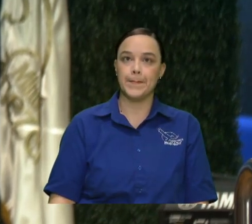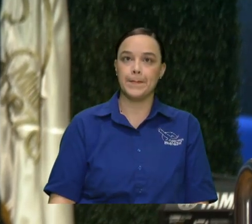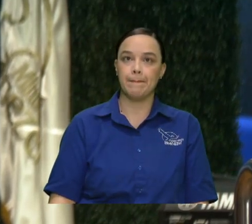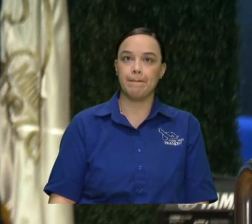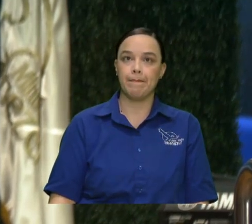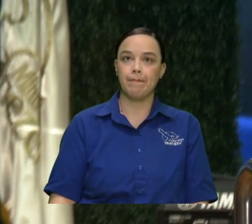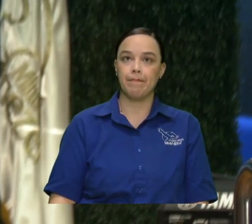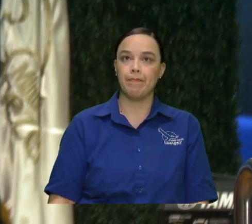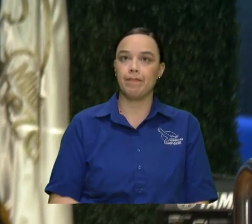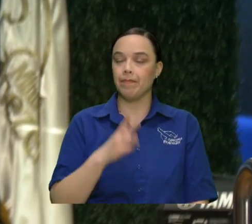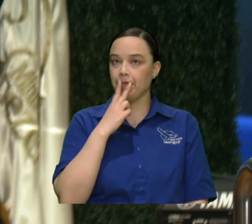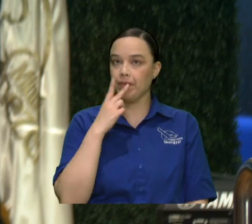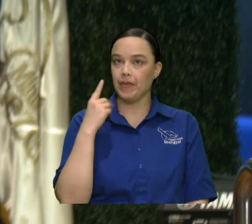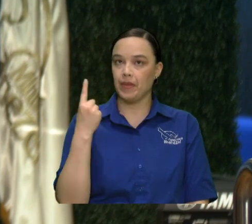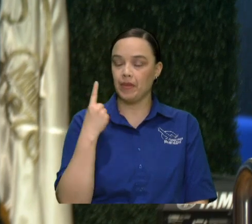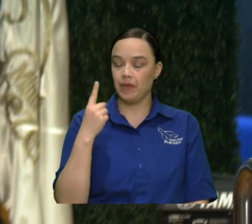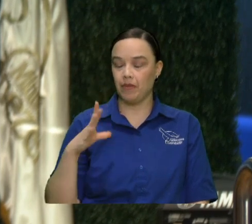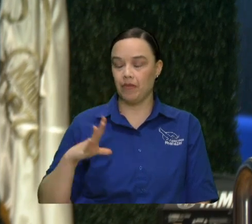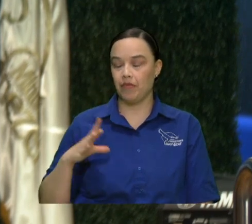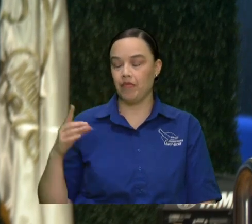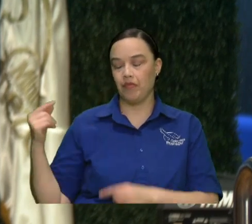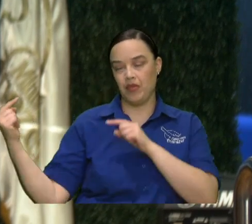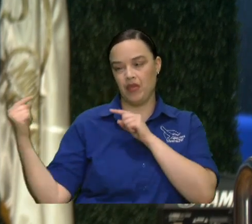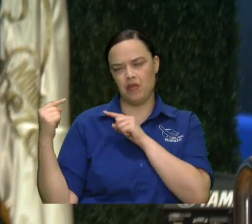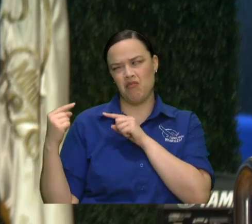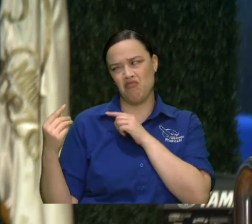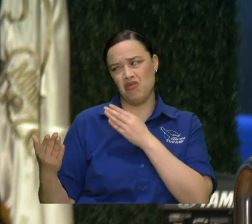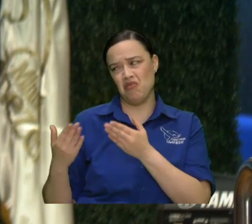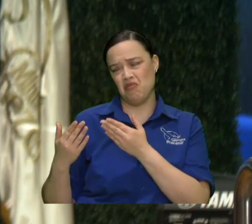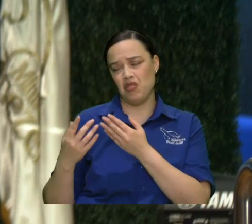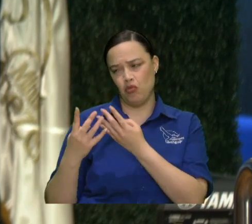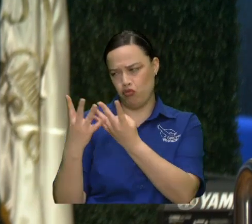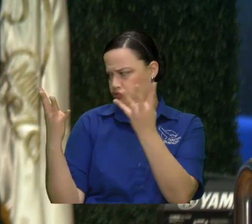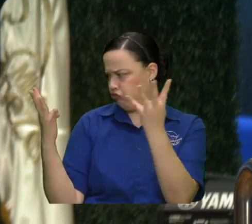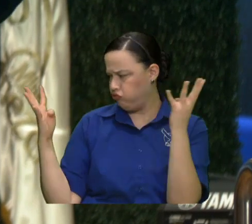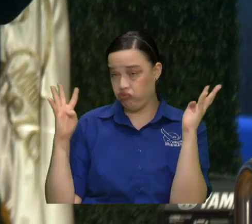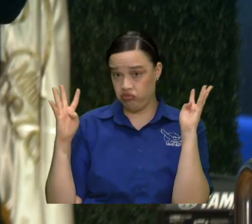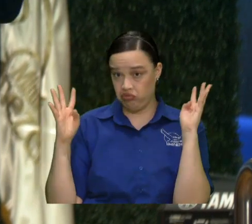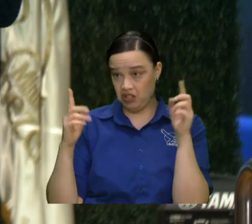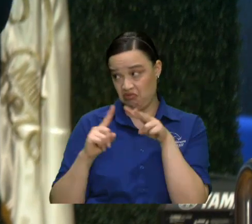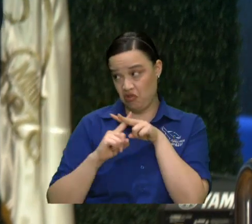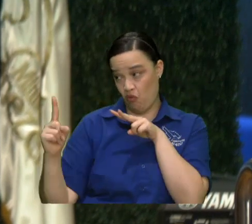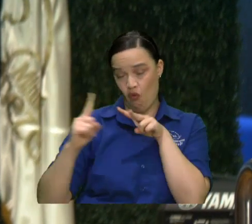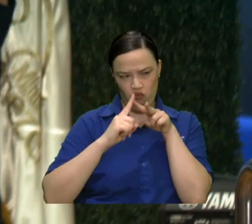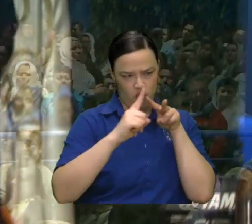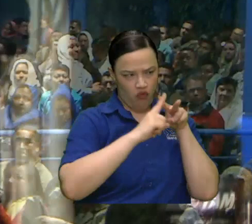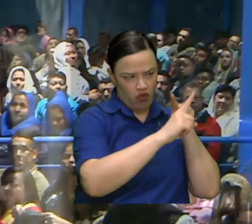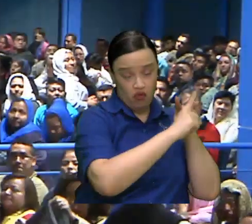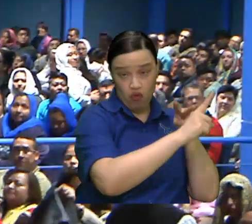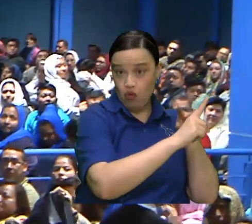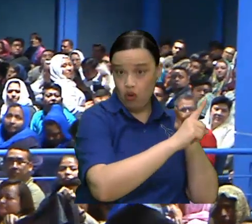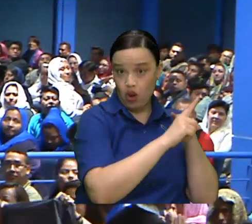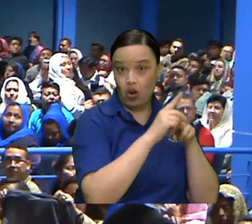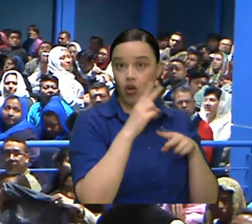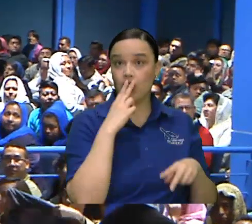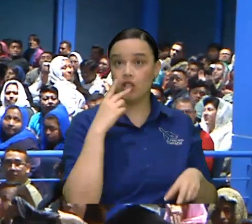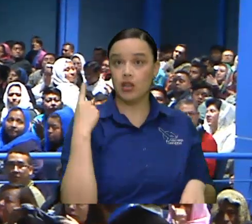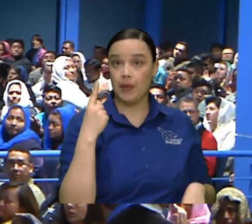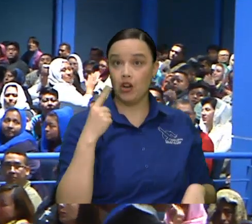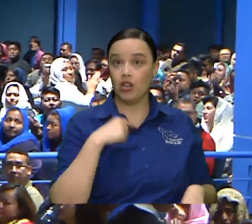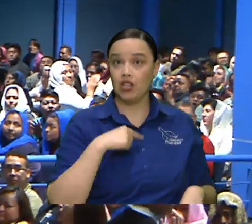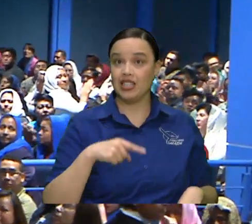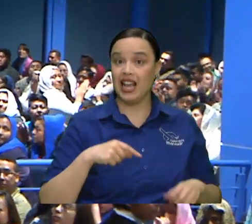hermano ahorita hay enemigos usted no los ve pero se está yendo corriendo porque lo que mis hermanos están haciendo